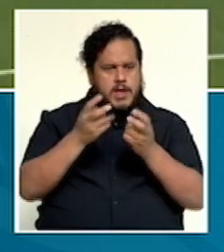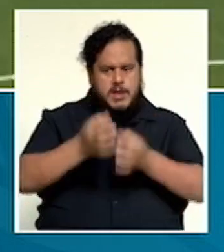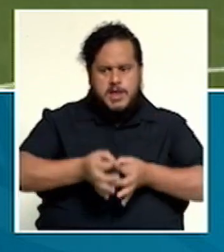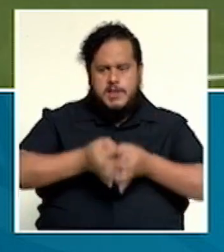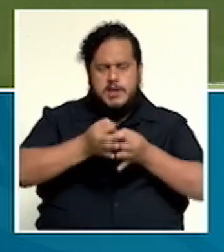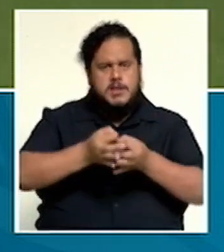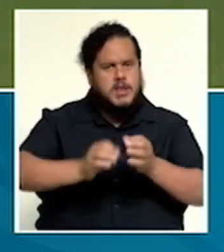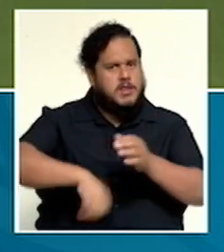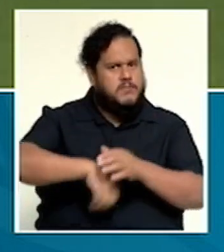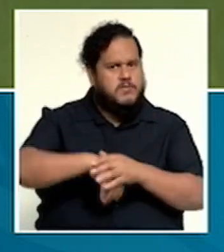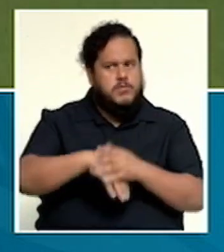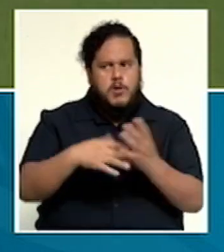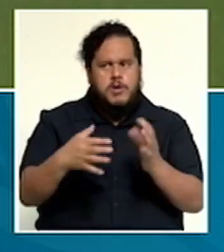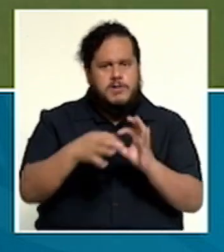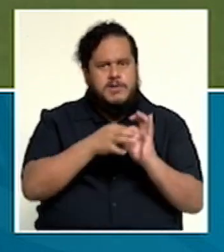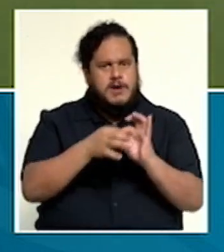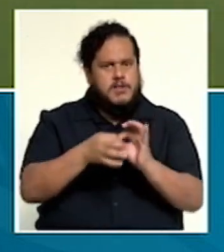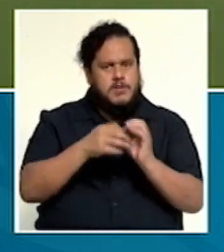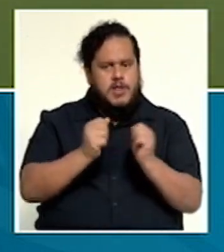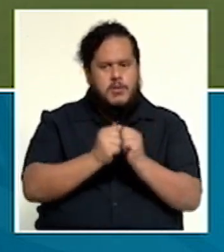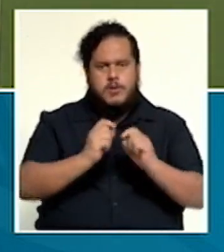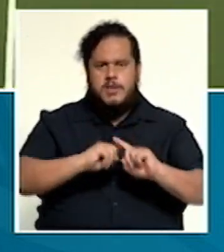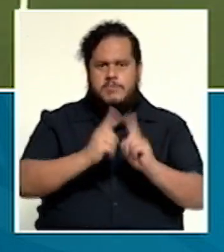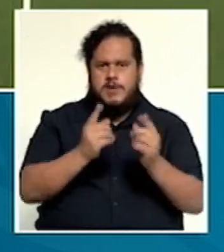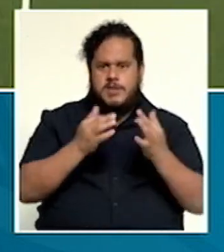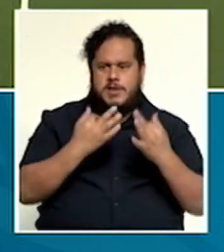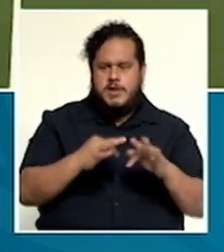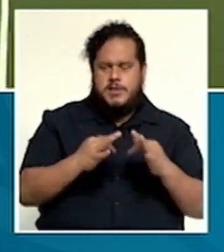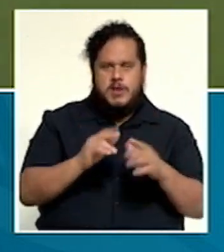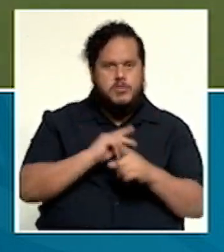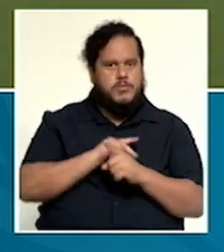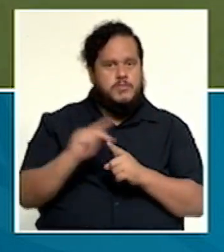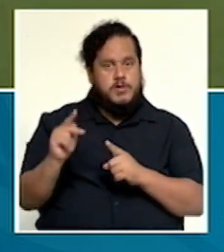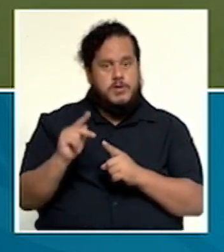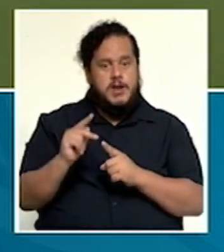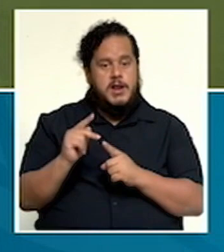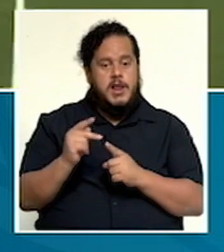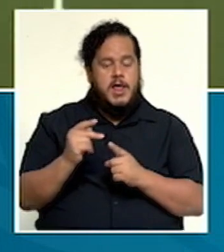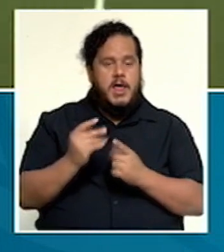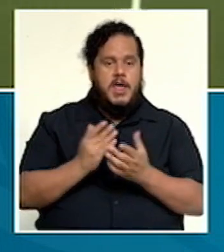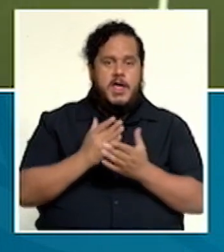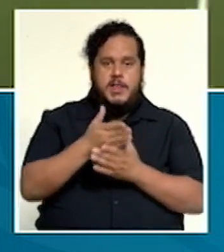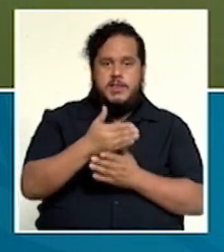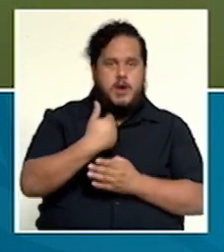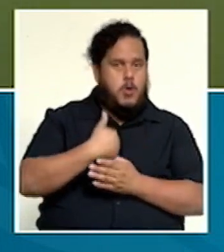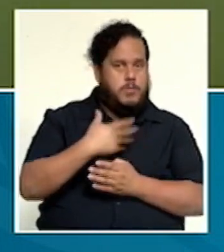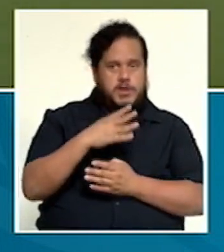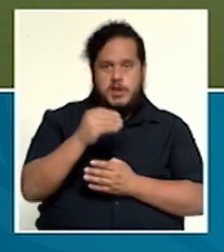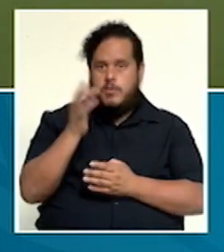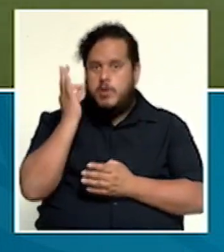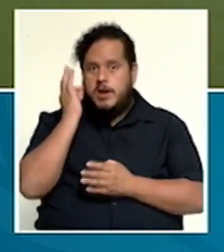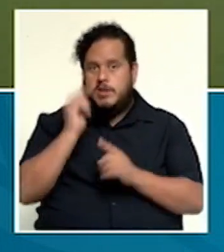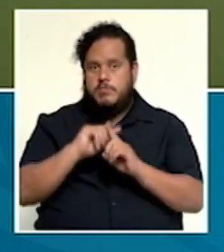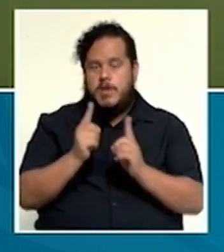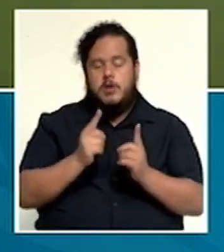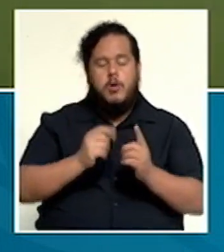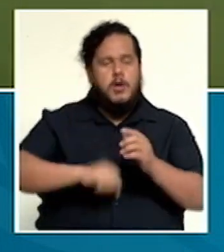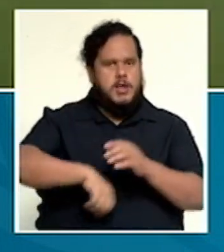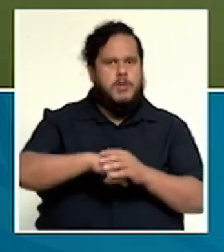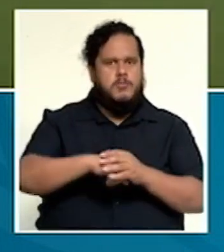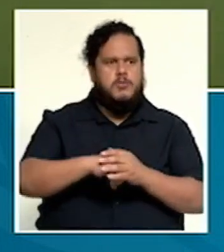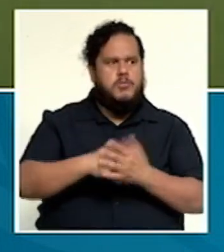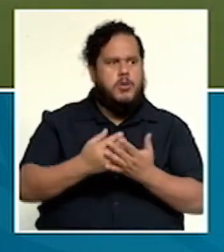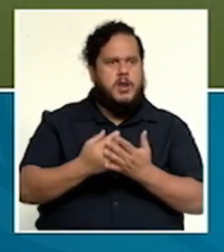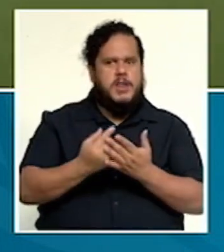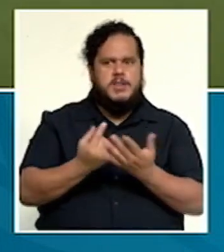que tiene que ver con las diferencias en el trato profesional entre hombres y mujeres, pero en el fútbol está muy presente?